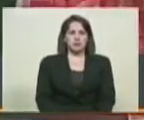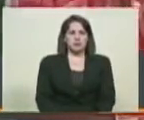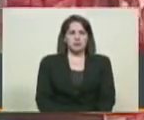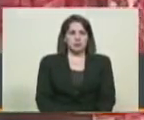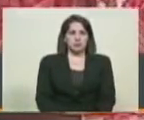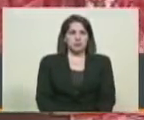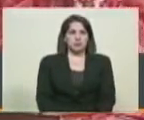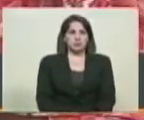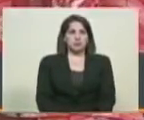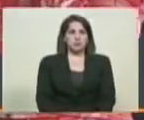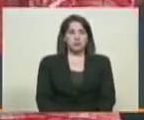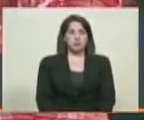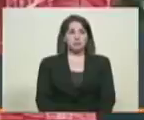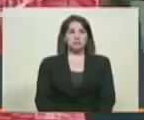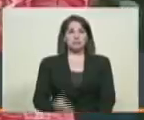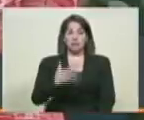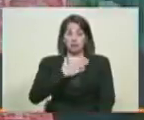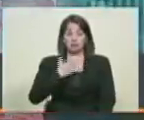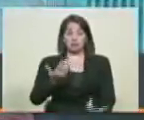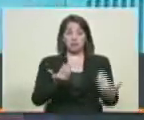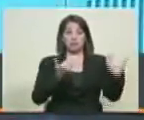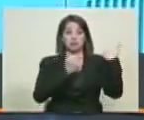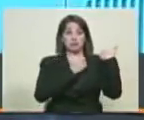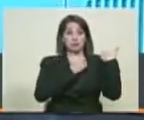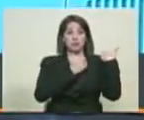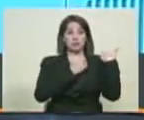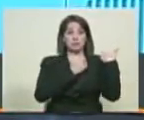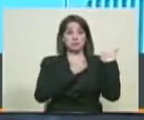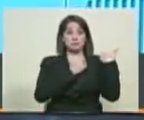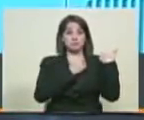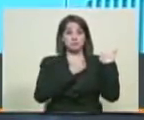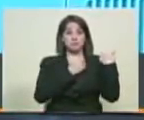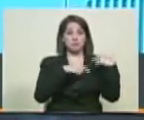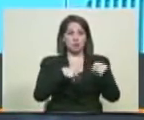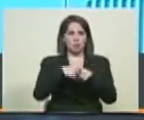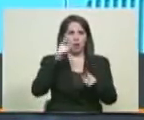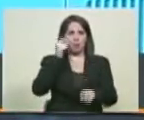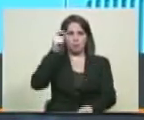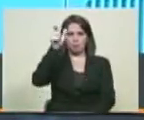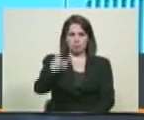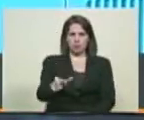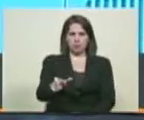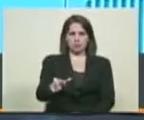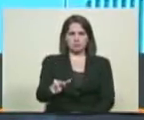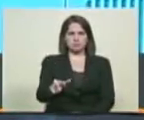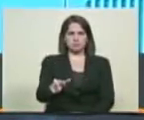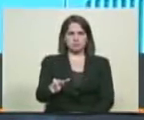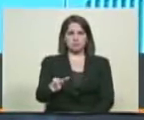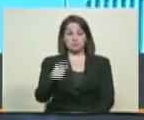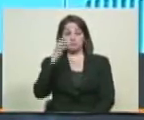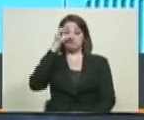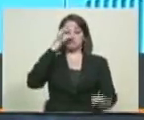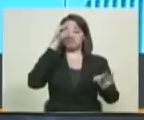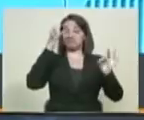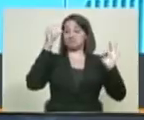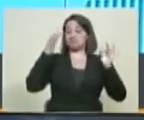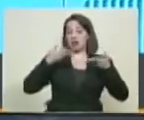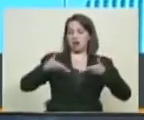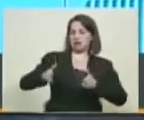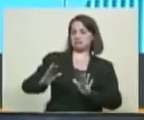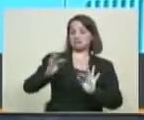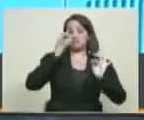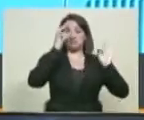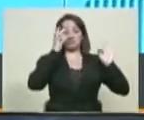el caso que me toca, que me ocupa, Nicolás Maduro es un hombre que no viene de las élites, no vengo de cuna de